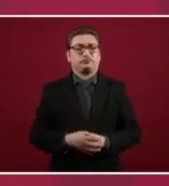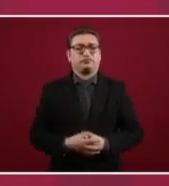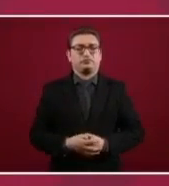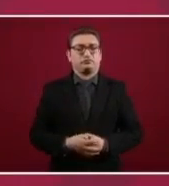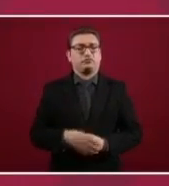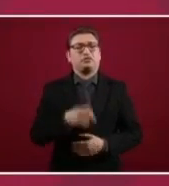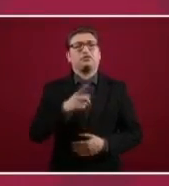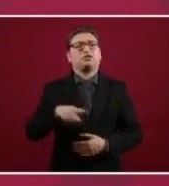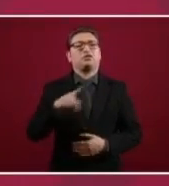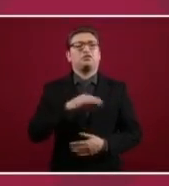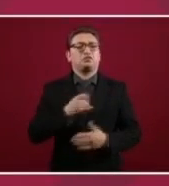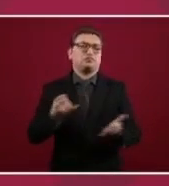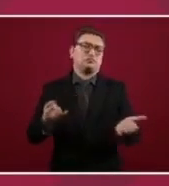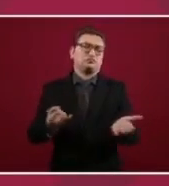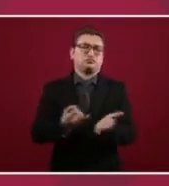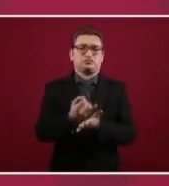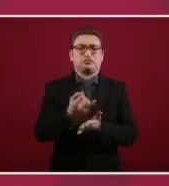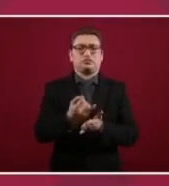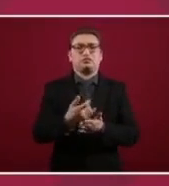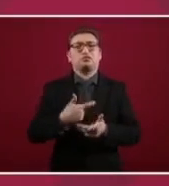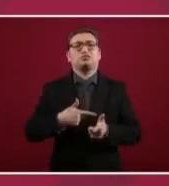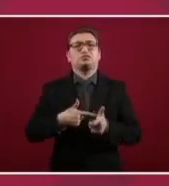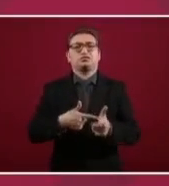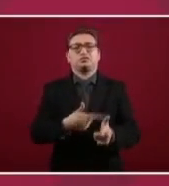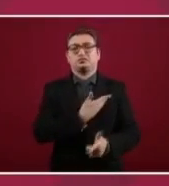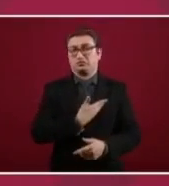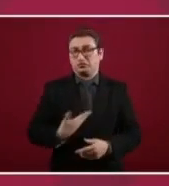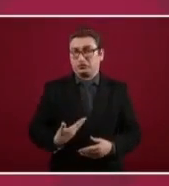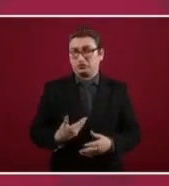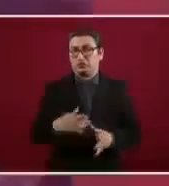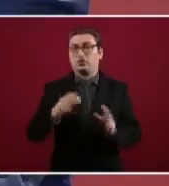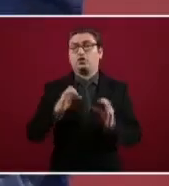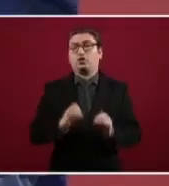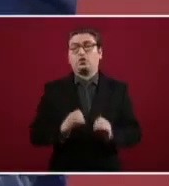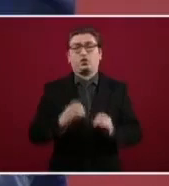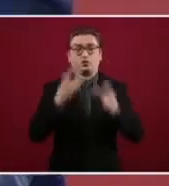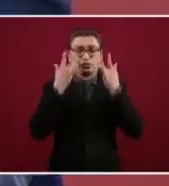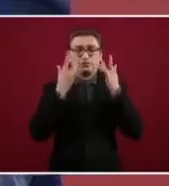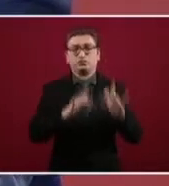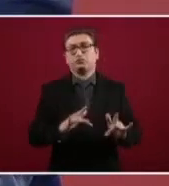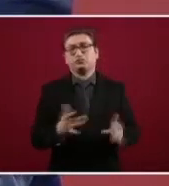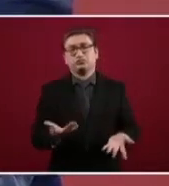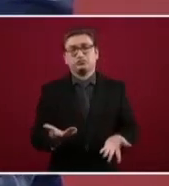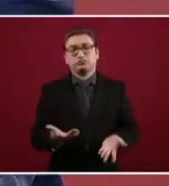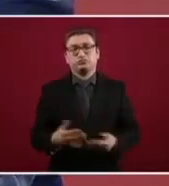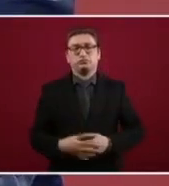van a decidir si sigo de presidente o renuncio